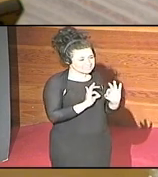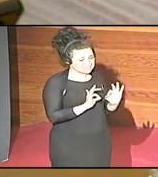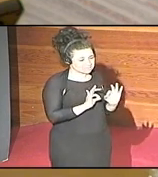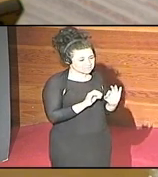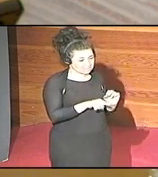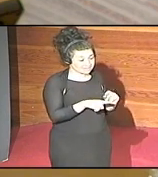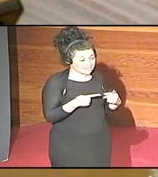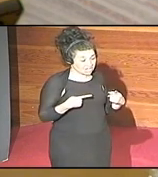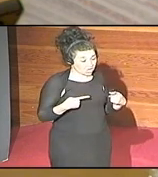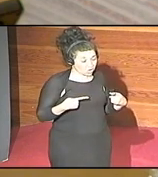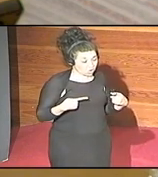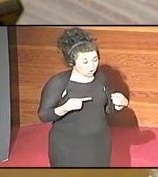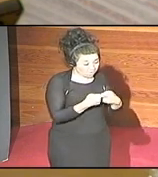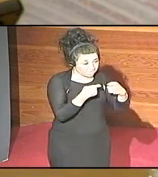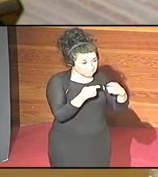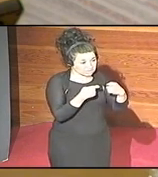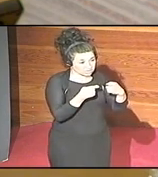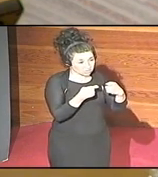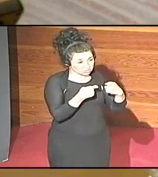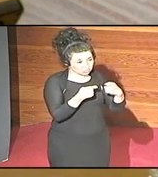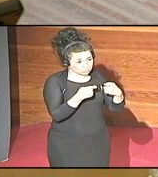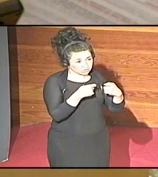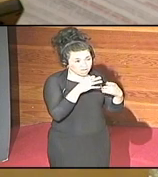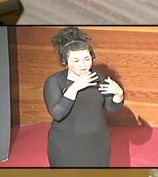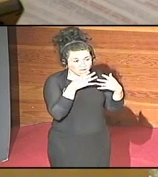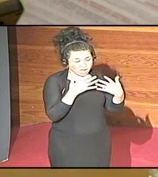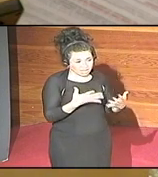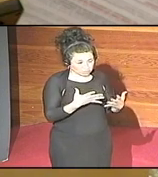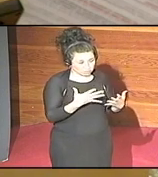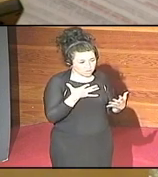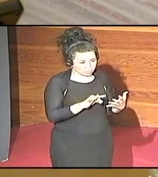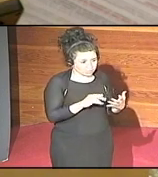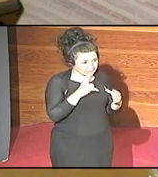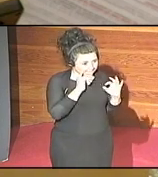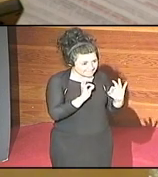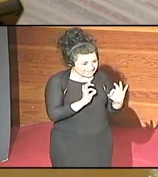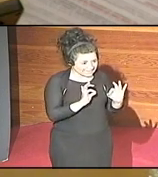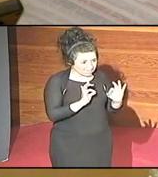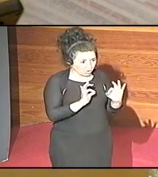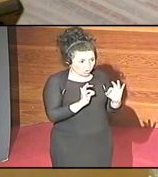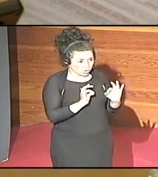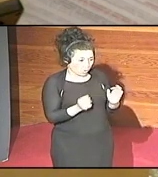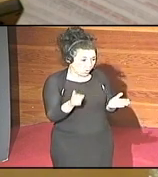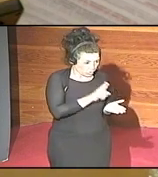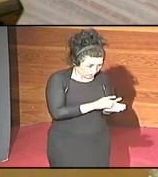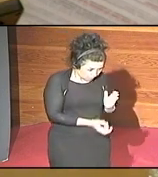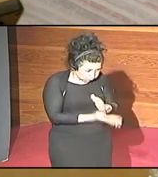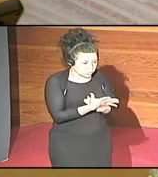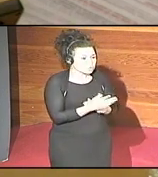el conflicto que probablemente puede estar en este momento más en peligro de ser reactivado,